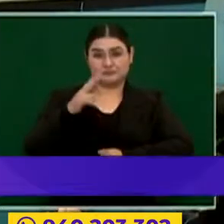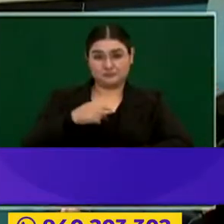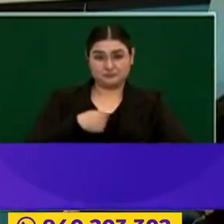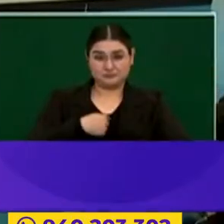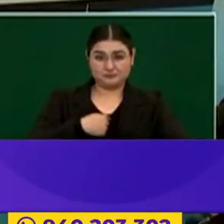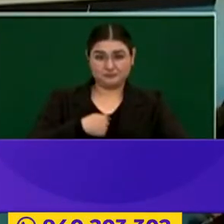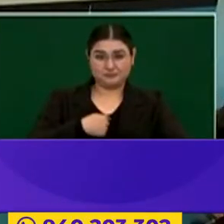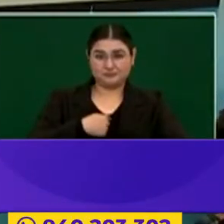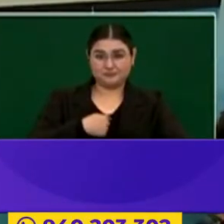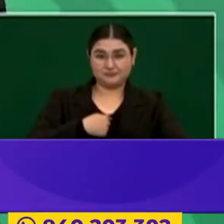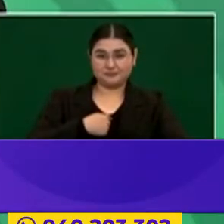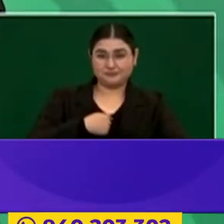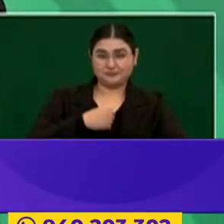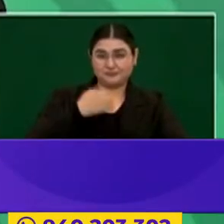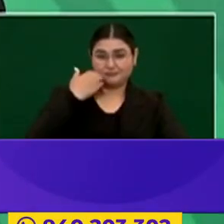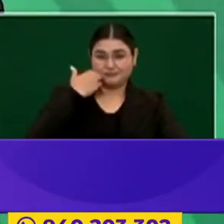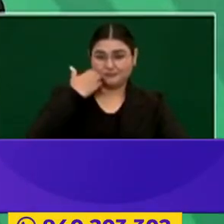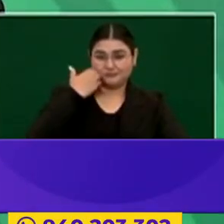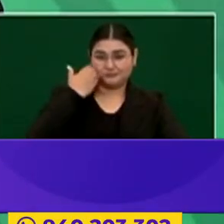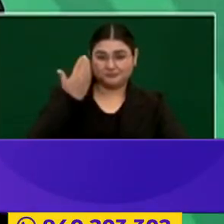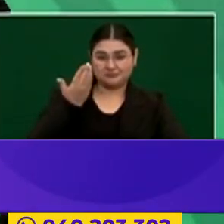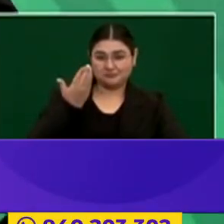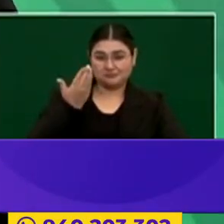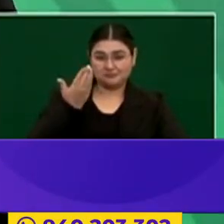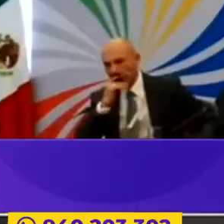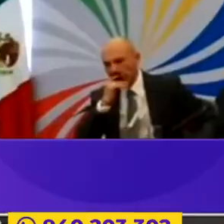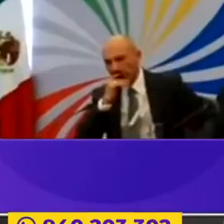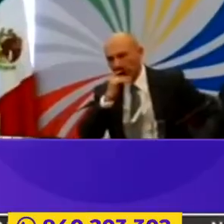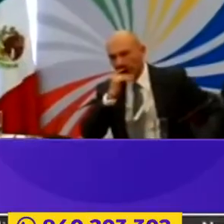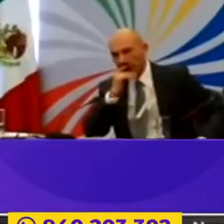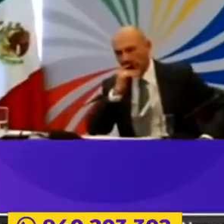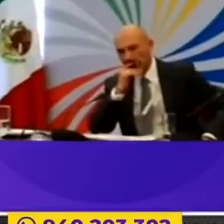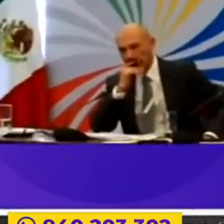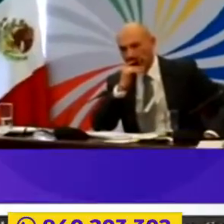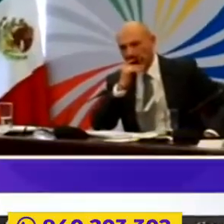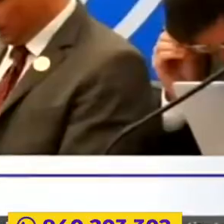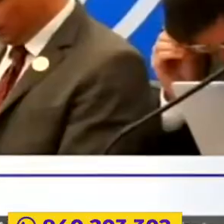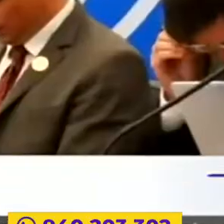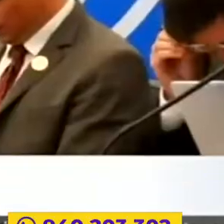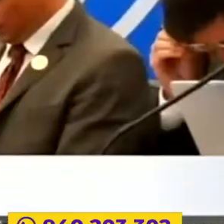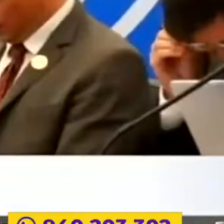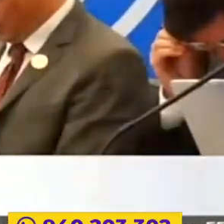este le brinda a Pedro Castillo está perjudicando a los demás países.